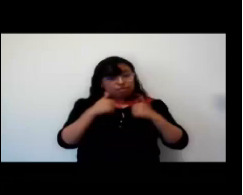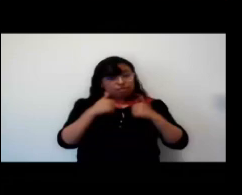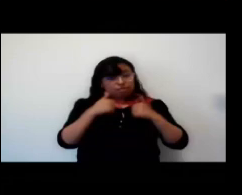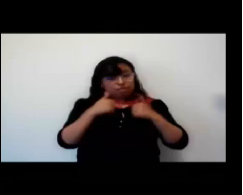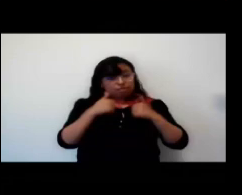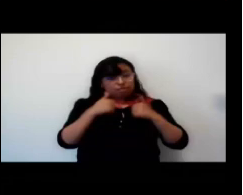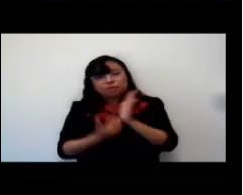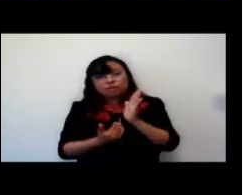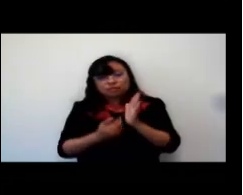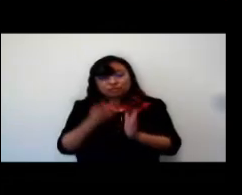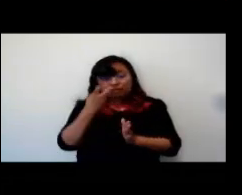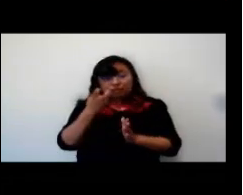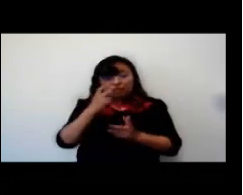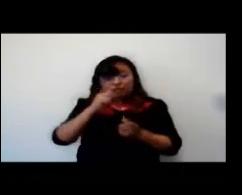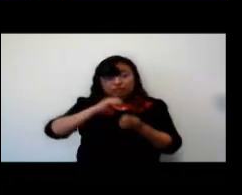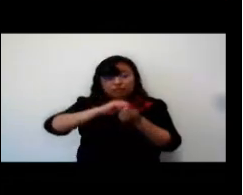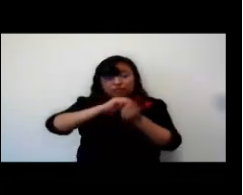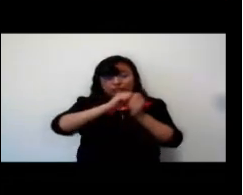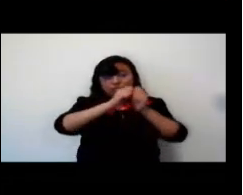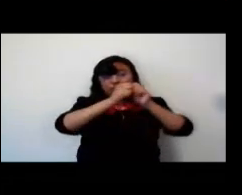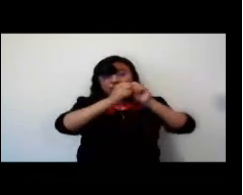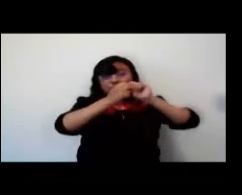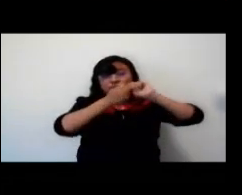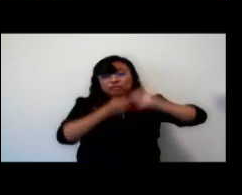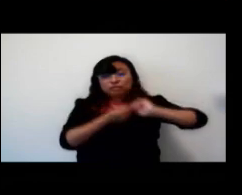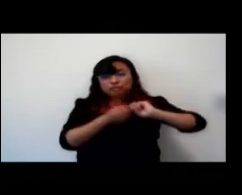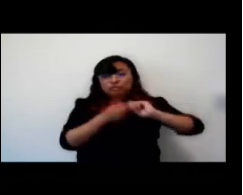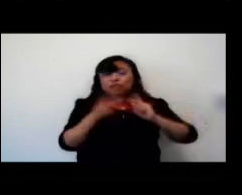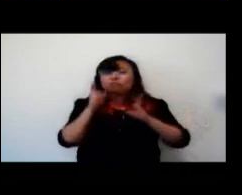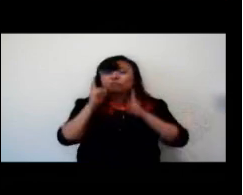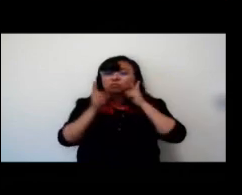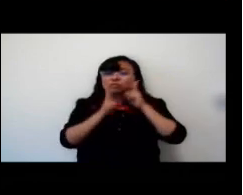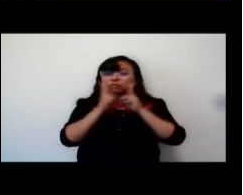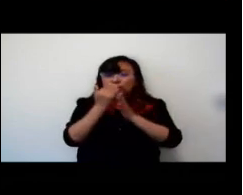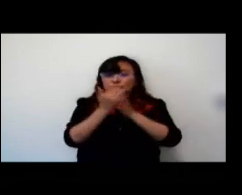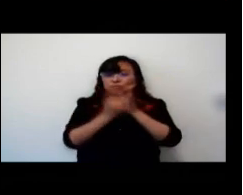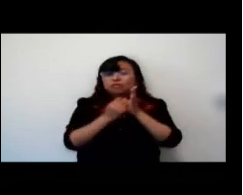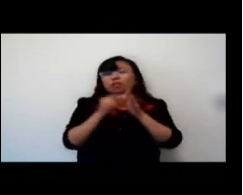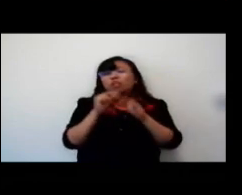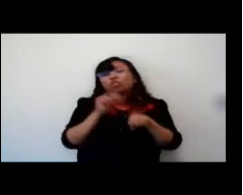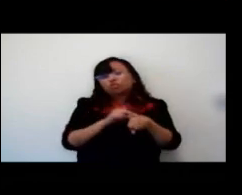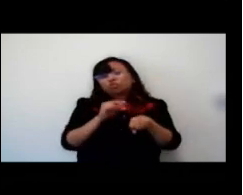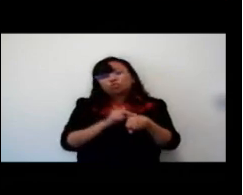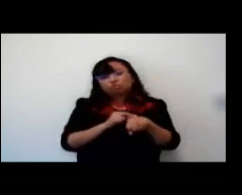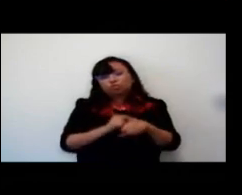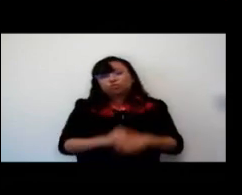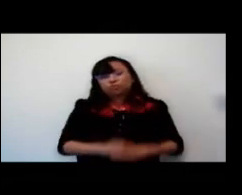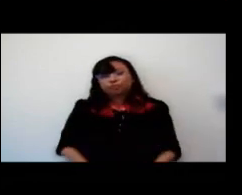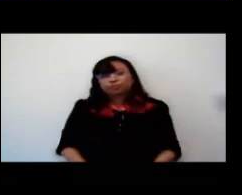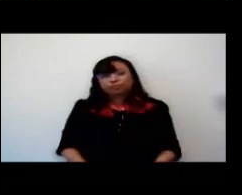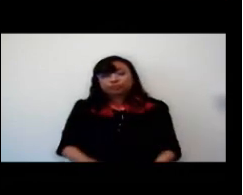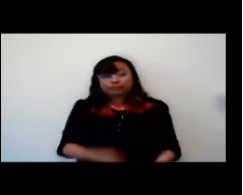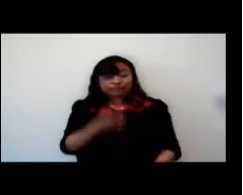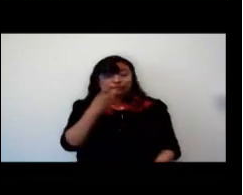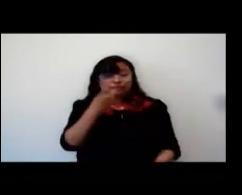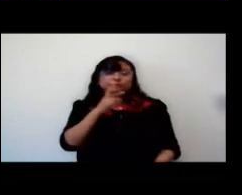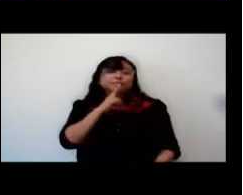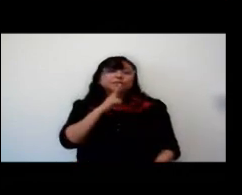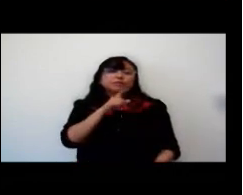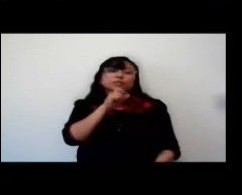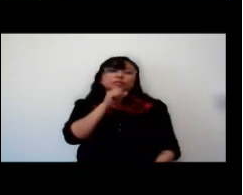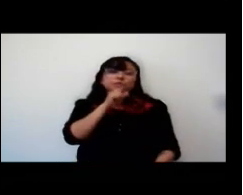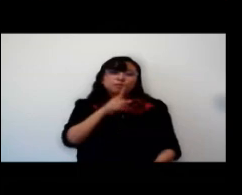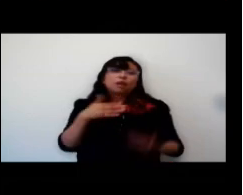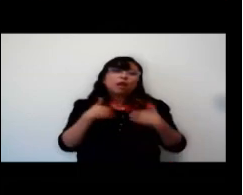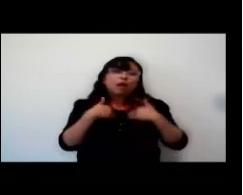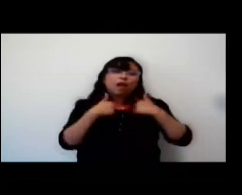esto se traduce con menos visitas a urgencias en la población, ¿no? Y obviamente, pues una mejor comprensión del